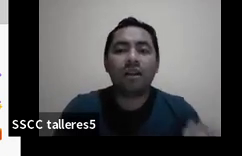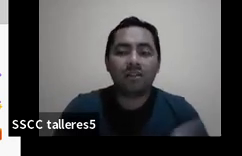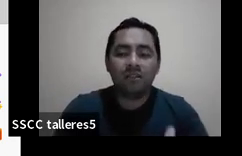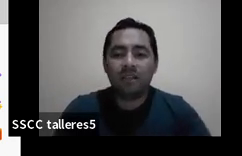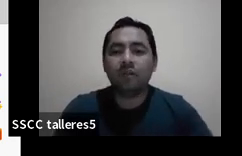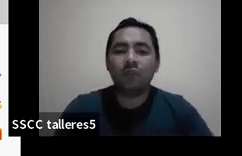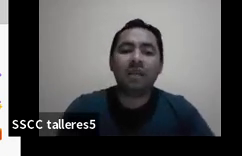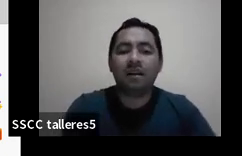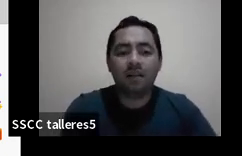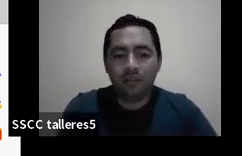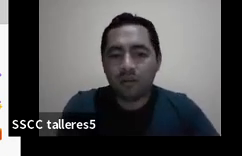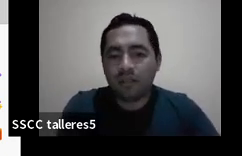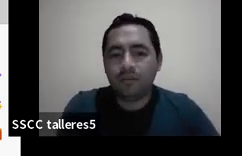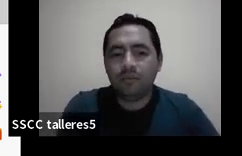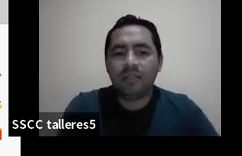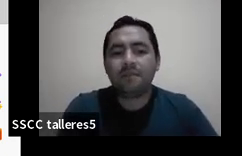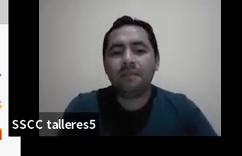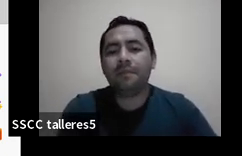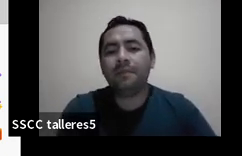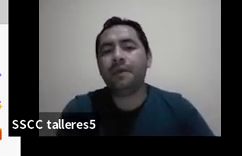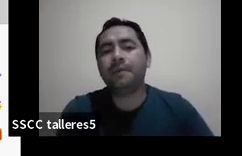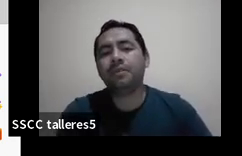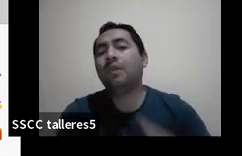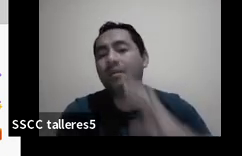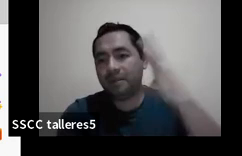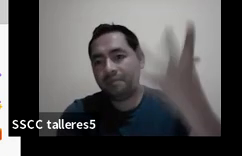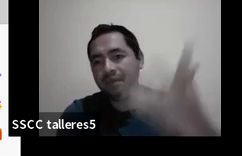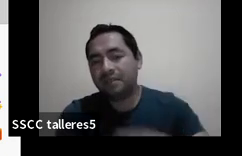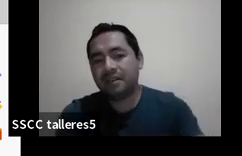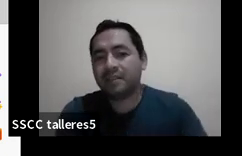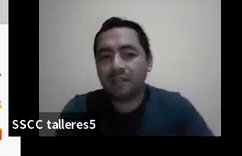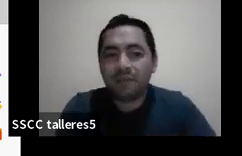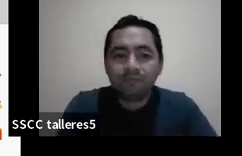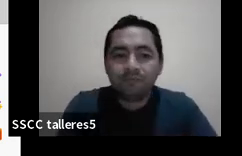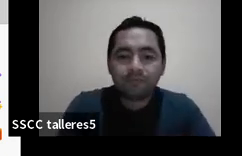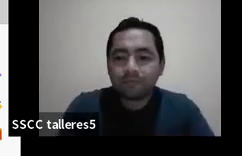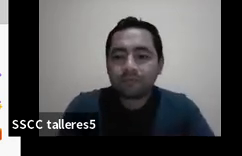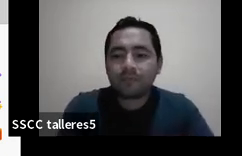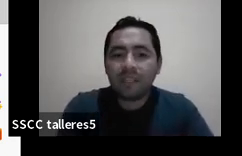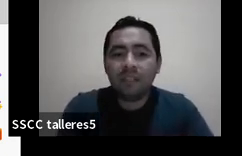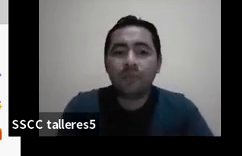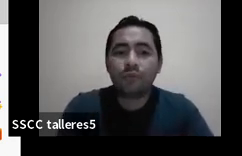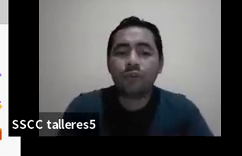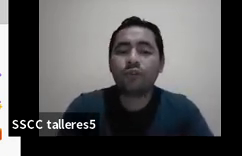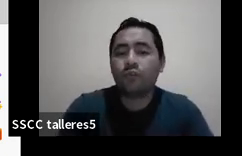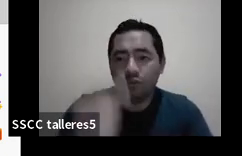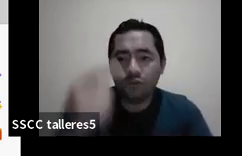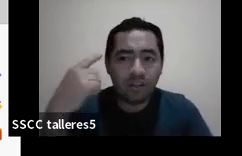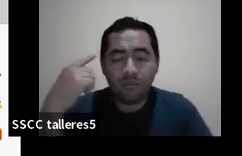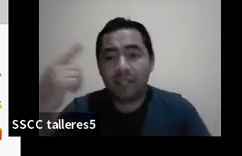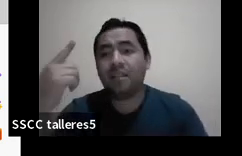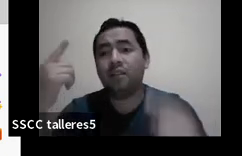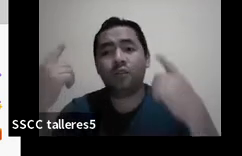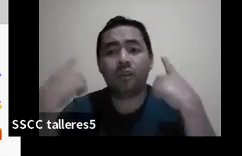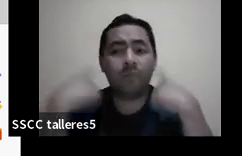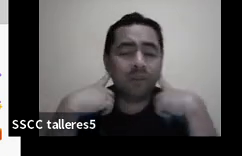por algunas razones que te voy a explicar en un ratito más, ¿ya? Entonces, nuevamente, para cerrar ese tema, tenemos sordos con